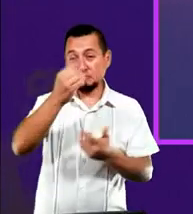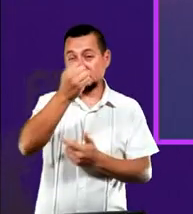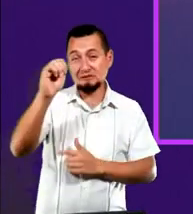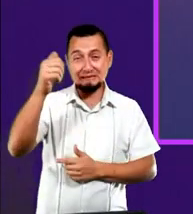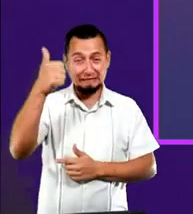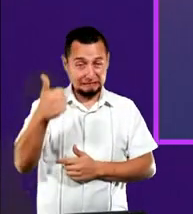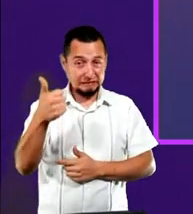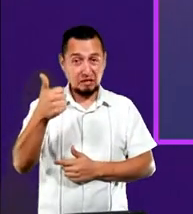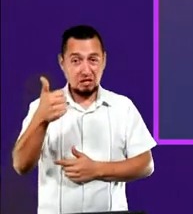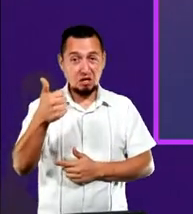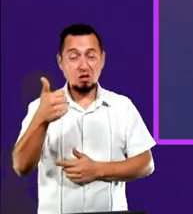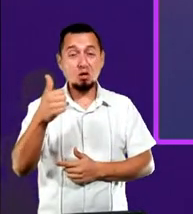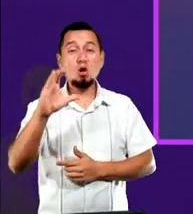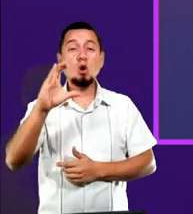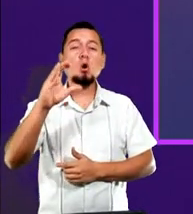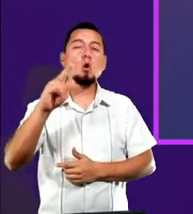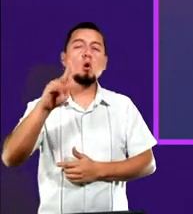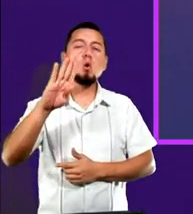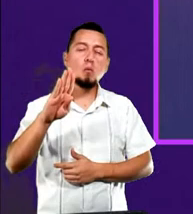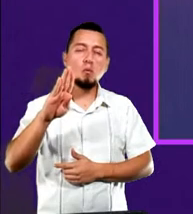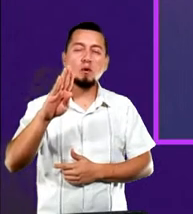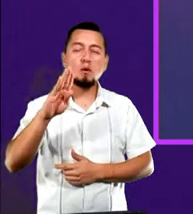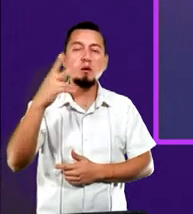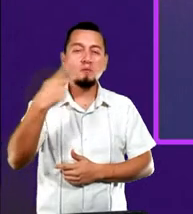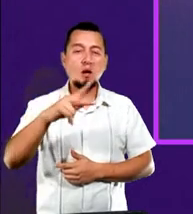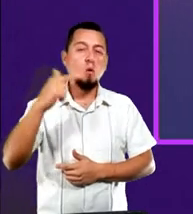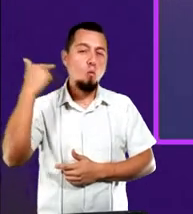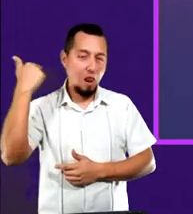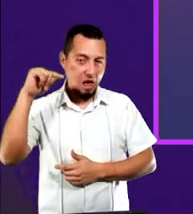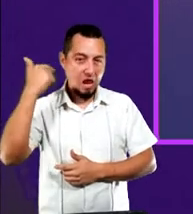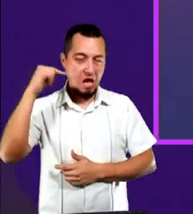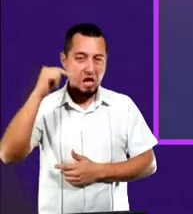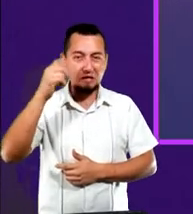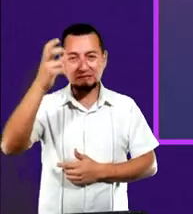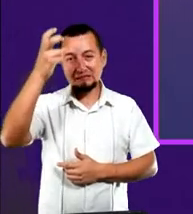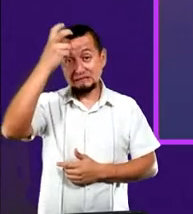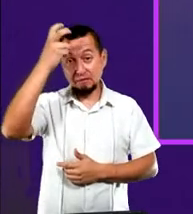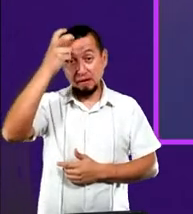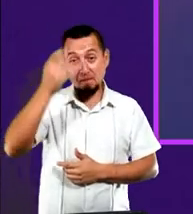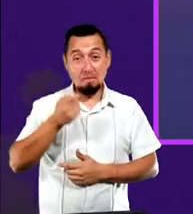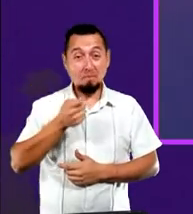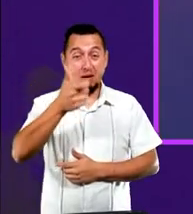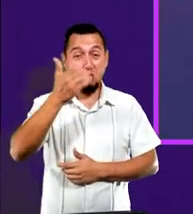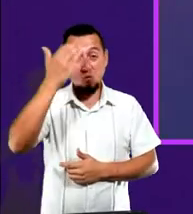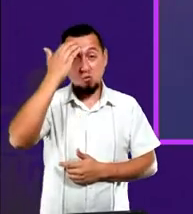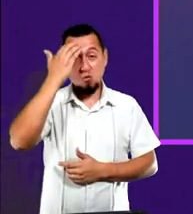Guadalajara, con el mote popular que tienen de las Chivas.